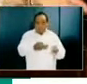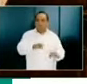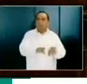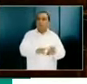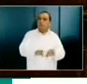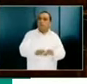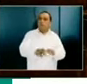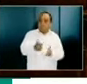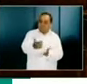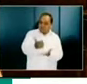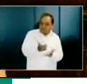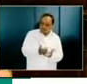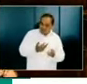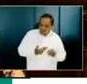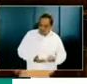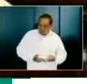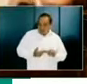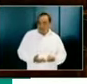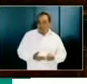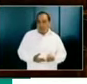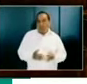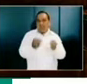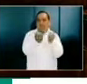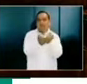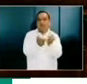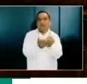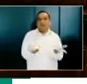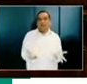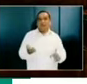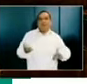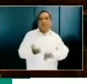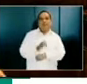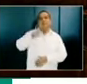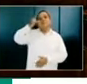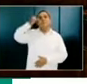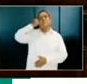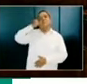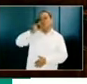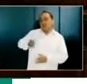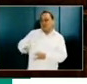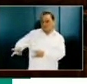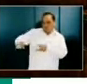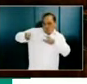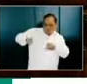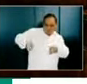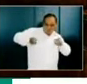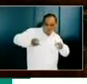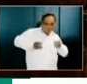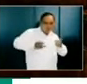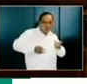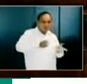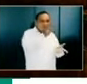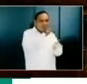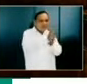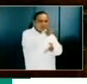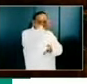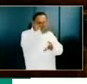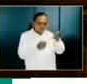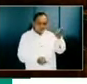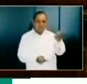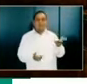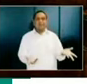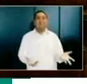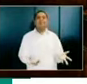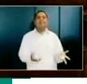por todo el enriquecimiento ilícito, porque saqueó al estado de Campeche. Hay tantos delitos que perseguir. Y ya creo que